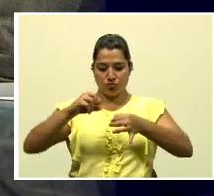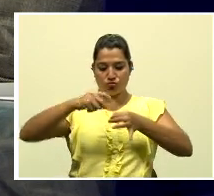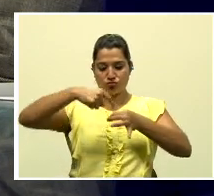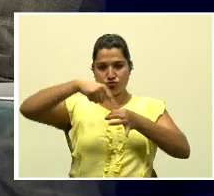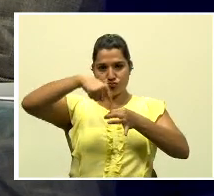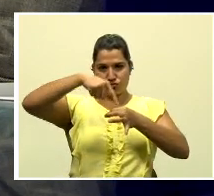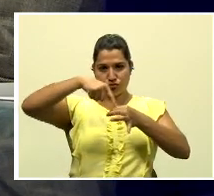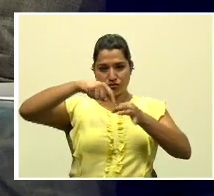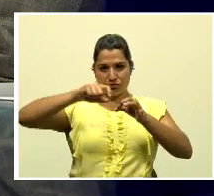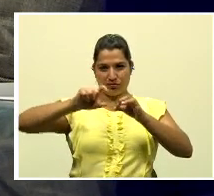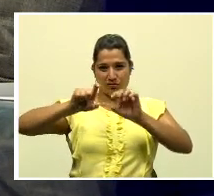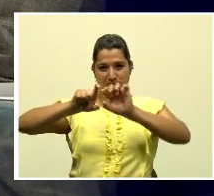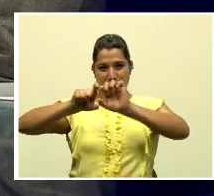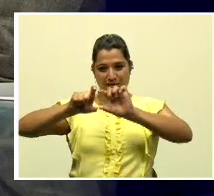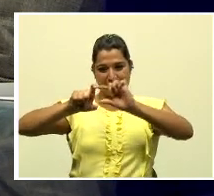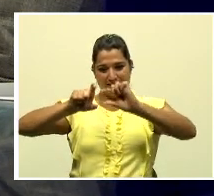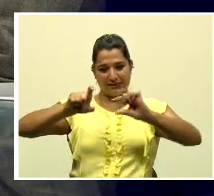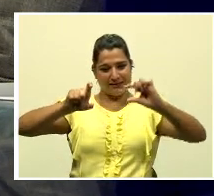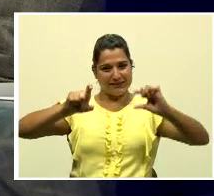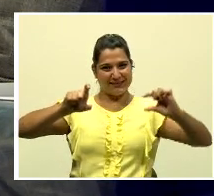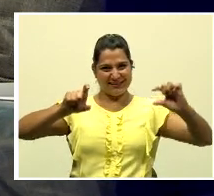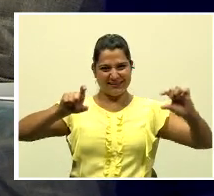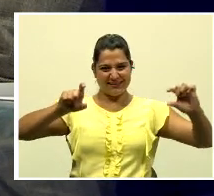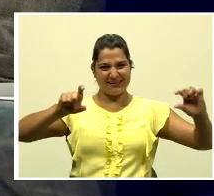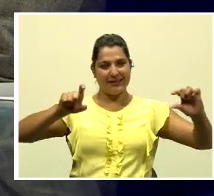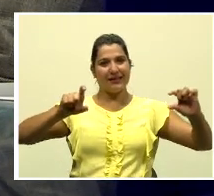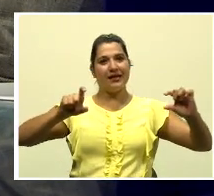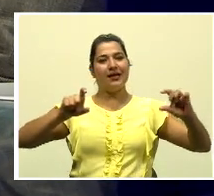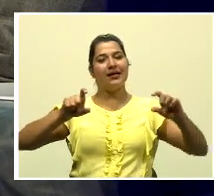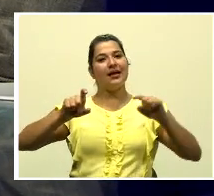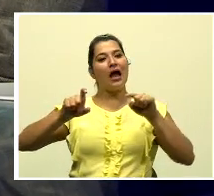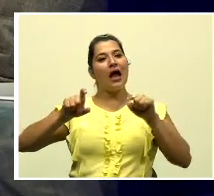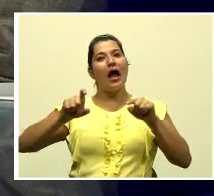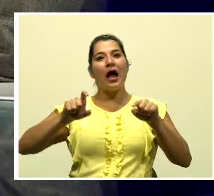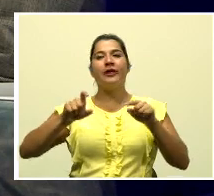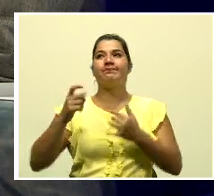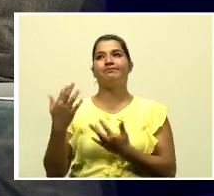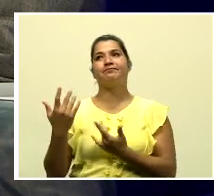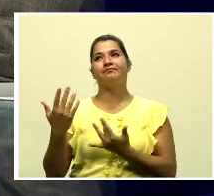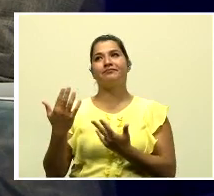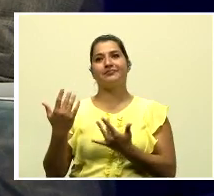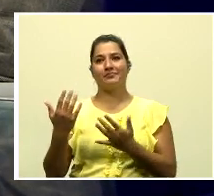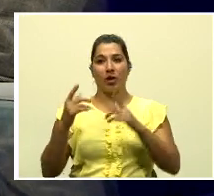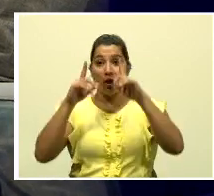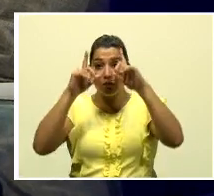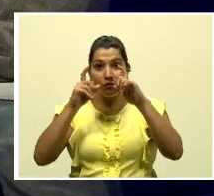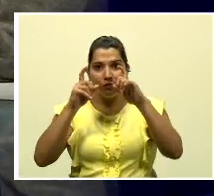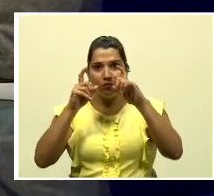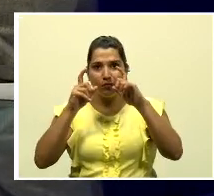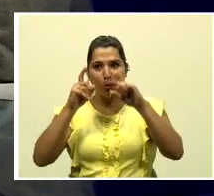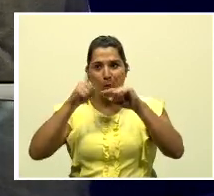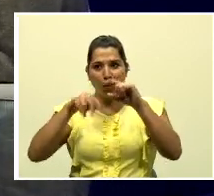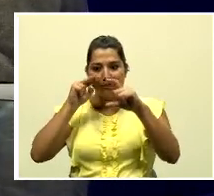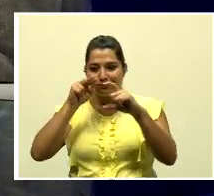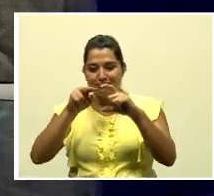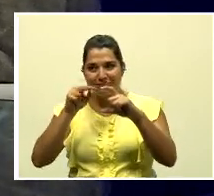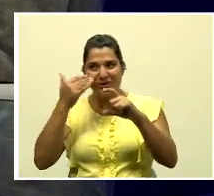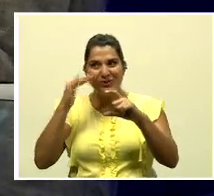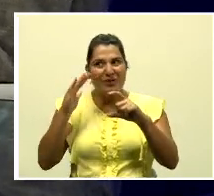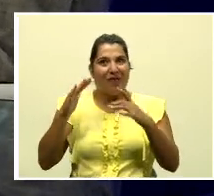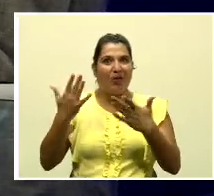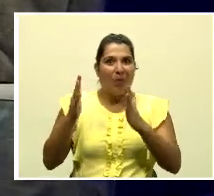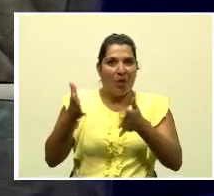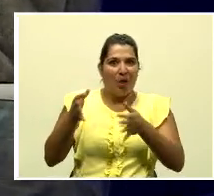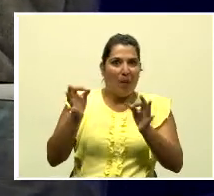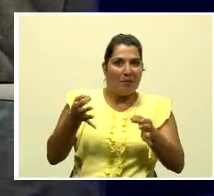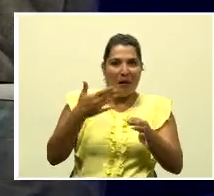hay una demora y hay una expectativa en cómo habrá quedado esa toma. Es emocionante. Hay una emoción sí, hay una descubrir,